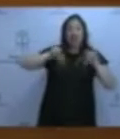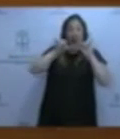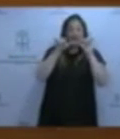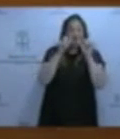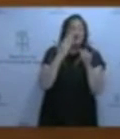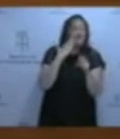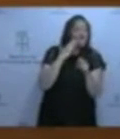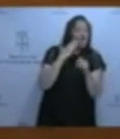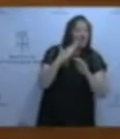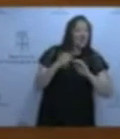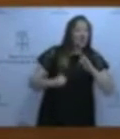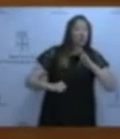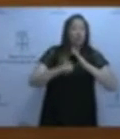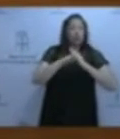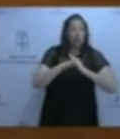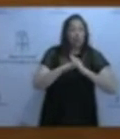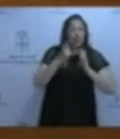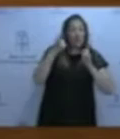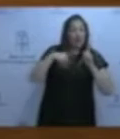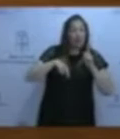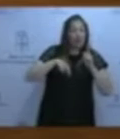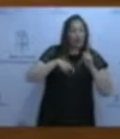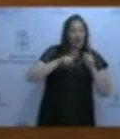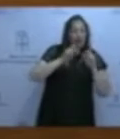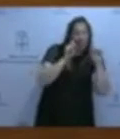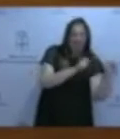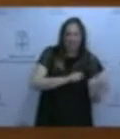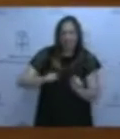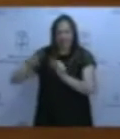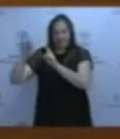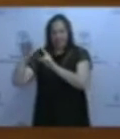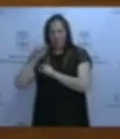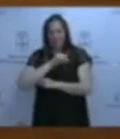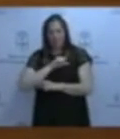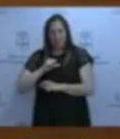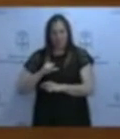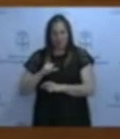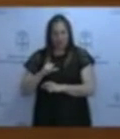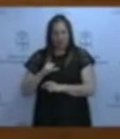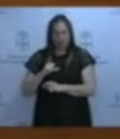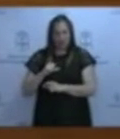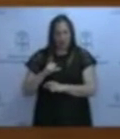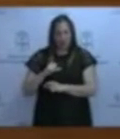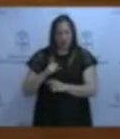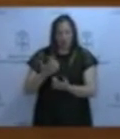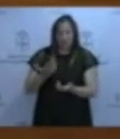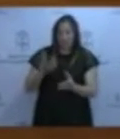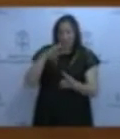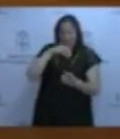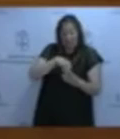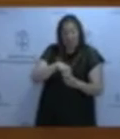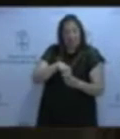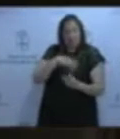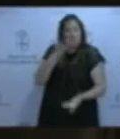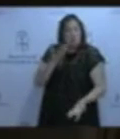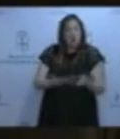y cortocircuitos de derivación. No voy a entrar siquiera en valorar la